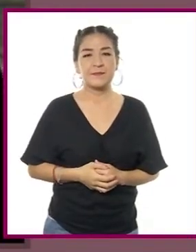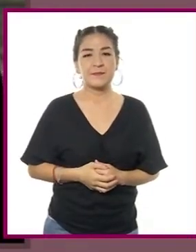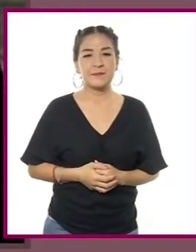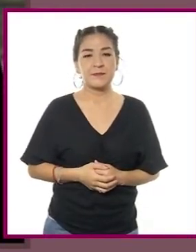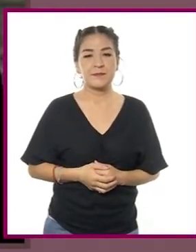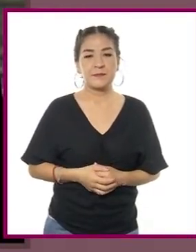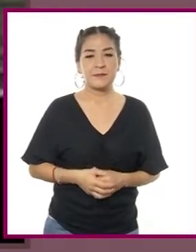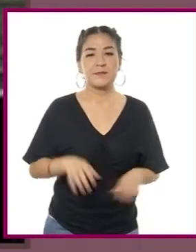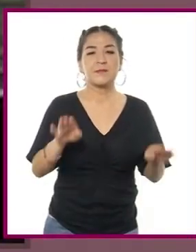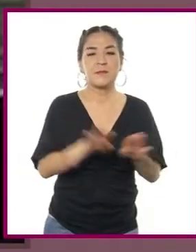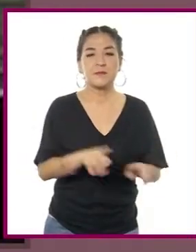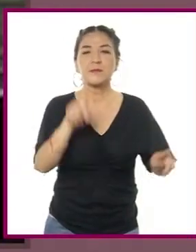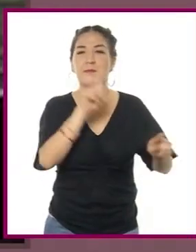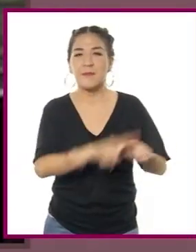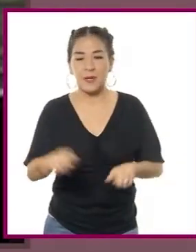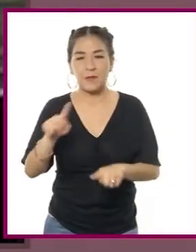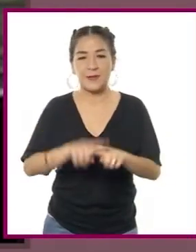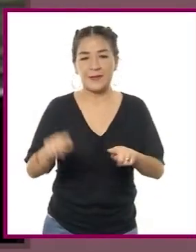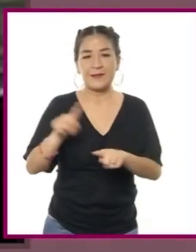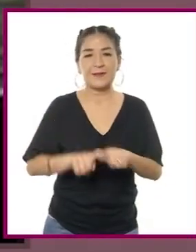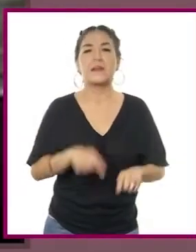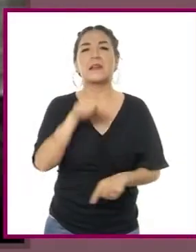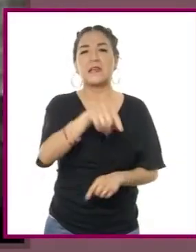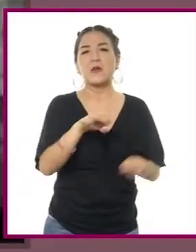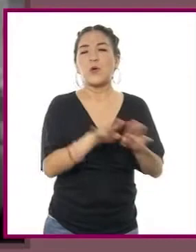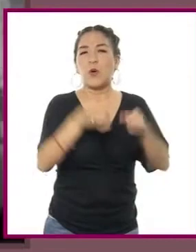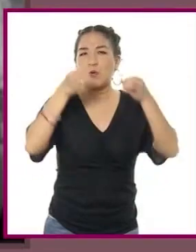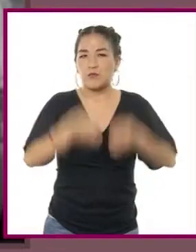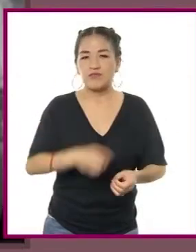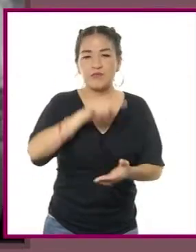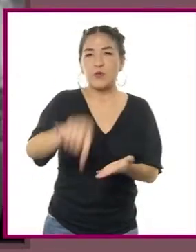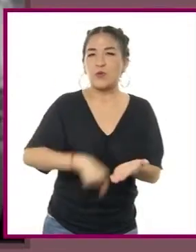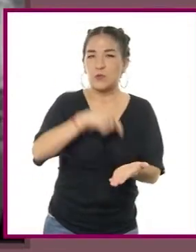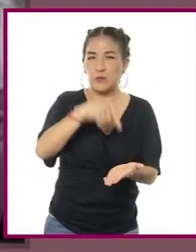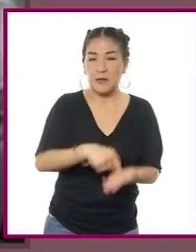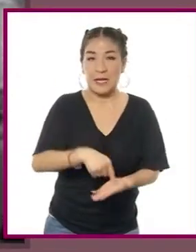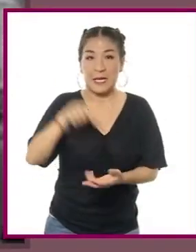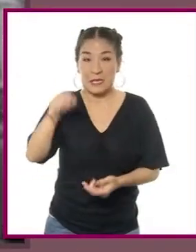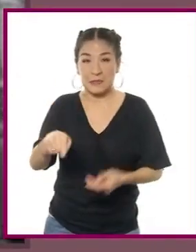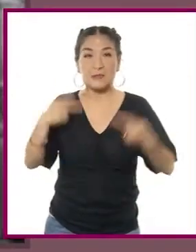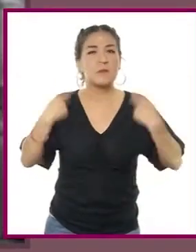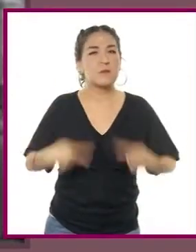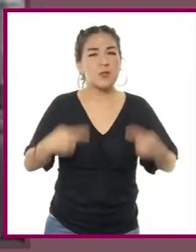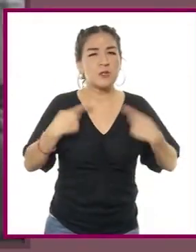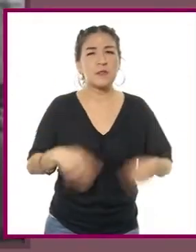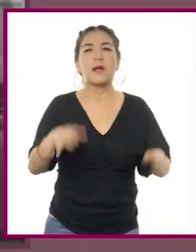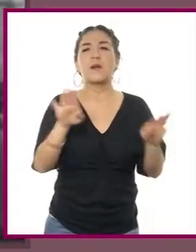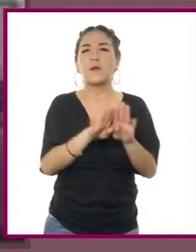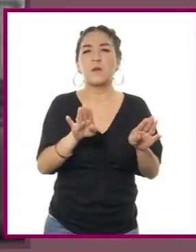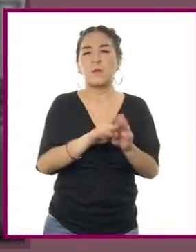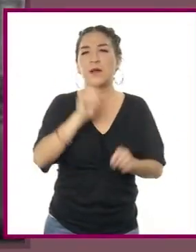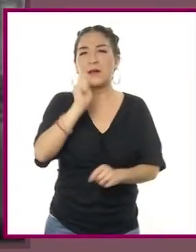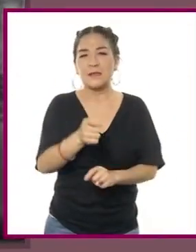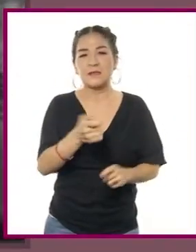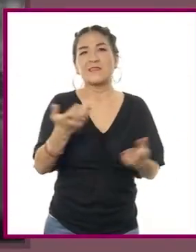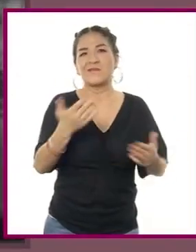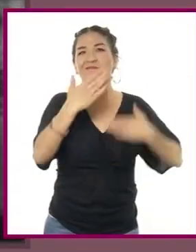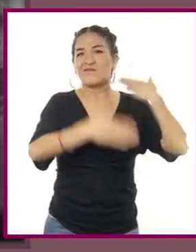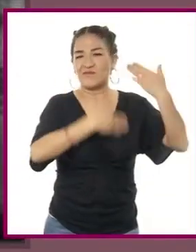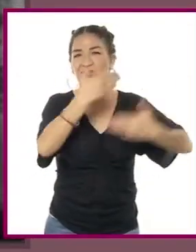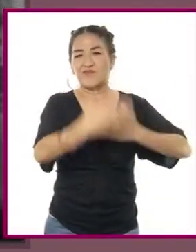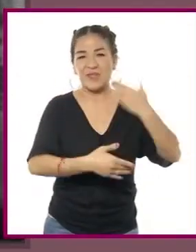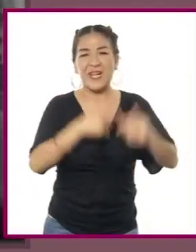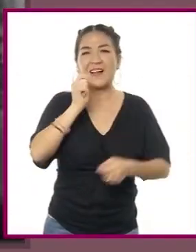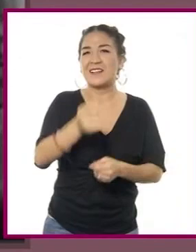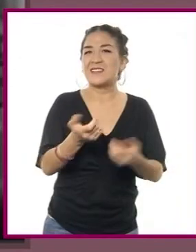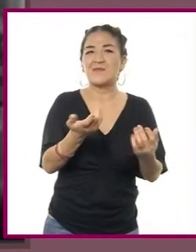que ellos trajeron consigo nuevos ocupantes del suelo. No solamente ellos mismos, que en realidad desde el punto de vista demográfico eran muy pocos,